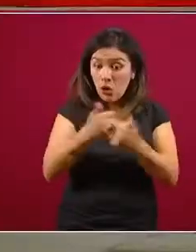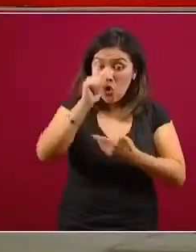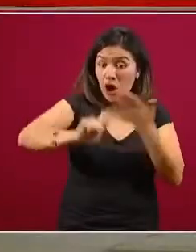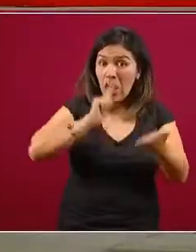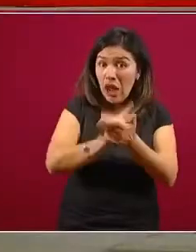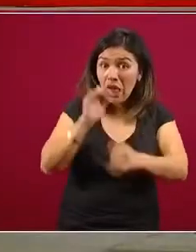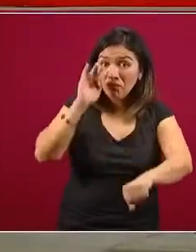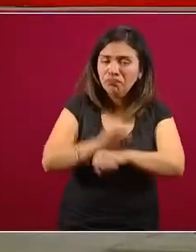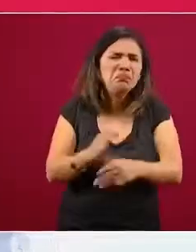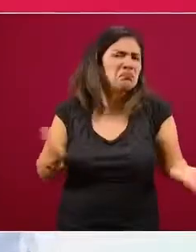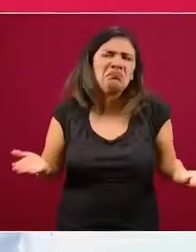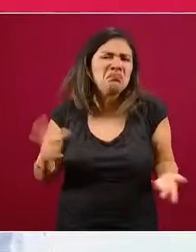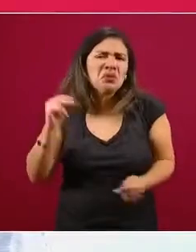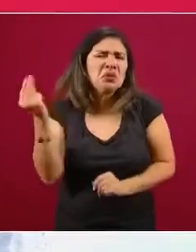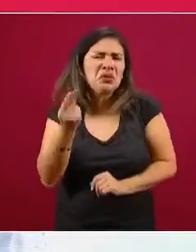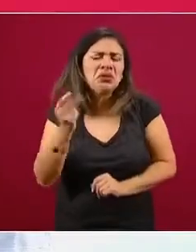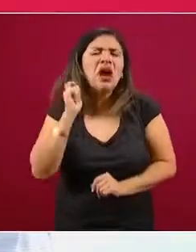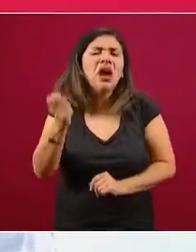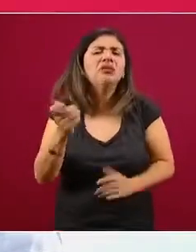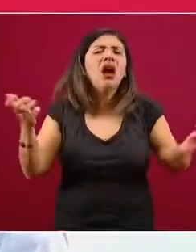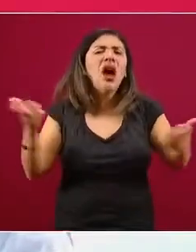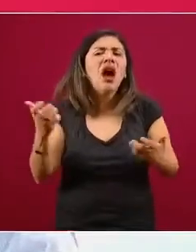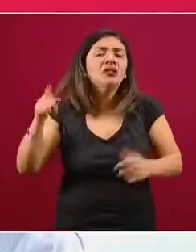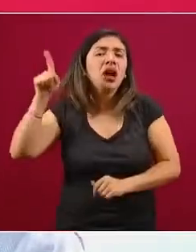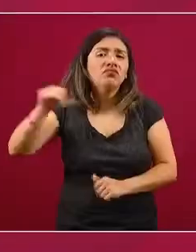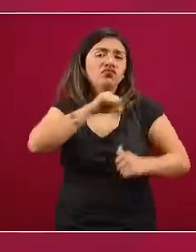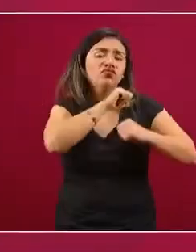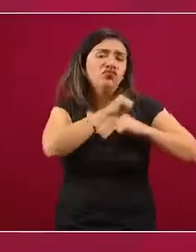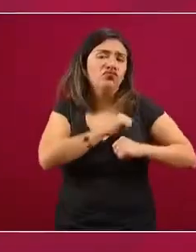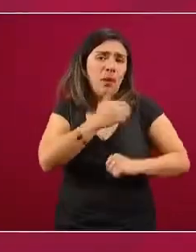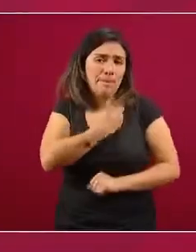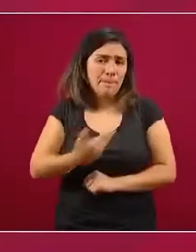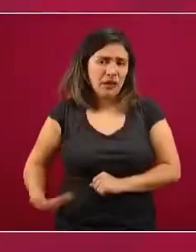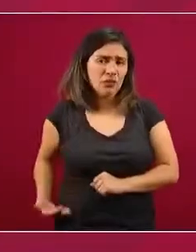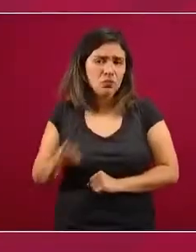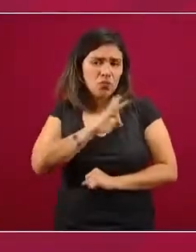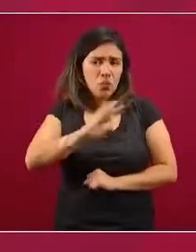legislativa al respecto. Estoy hablando de lo que hace el Poder Ejecutivo Federal.